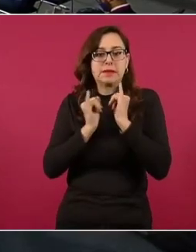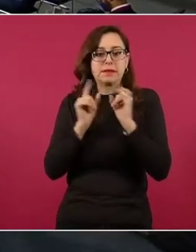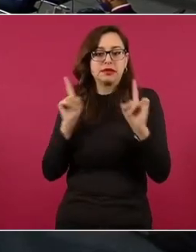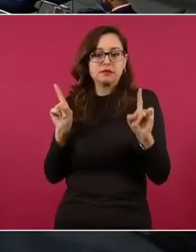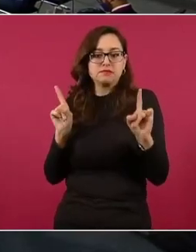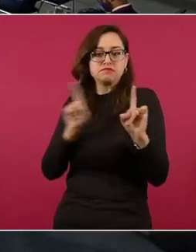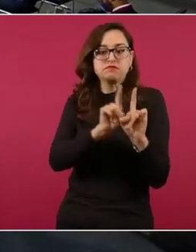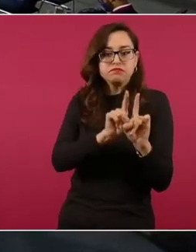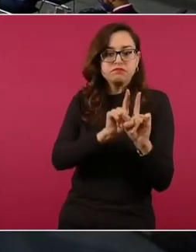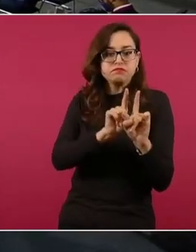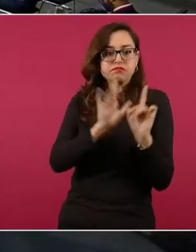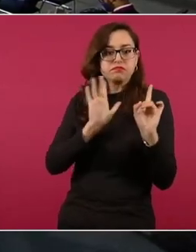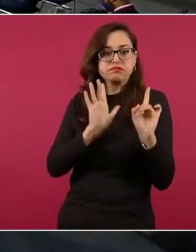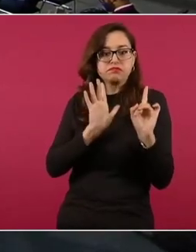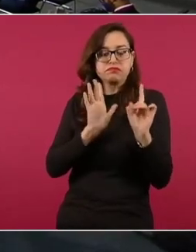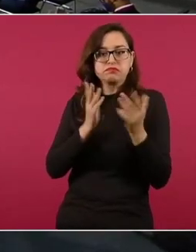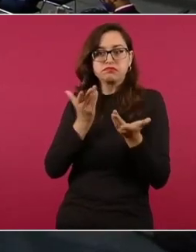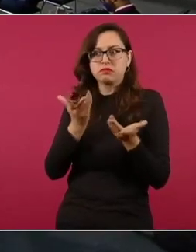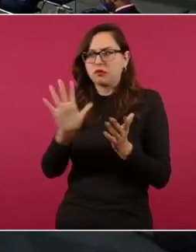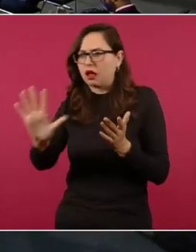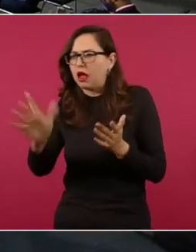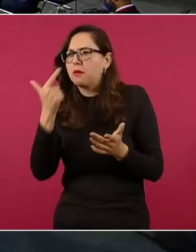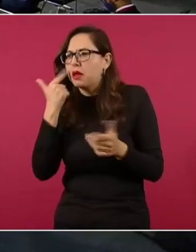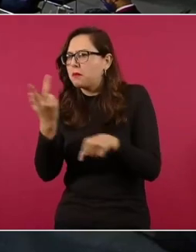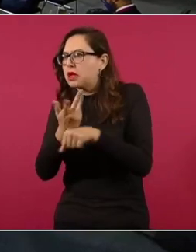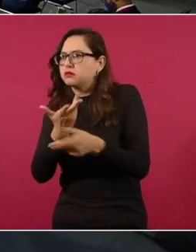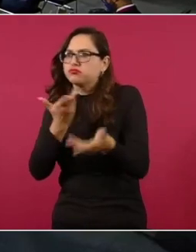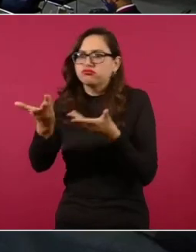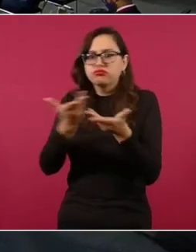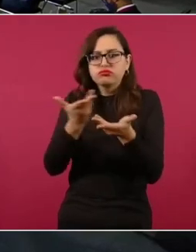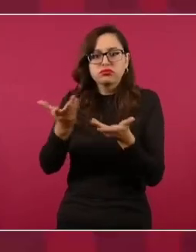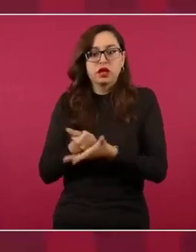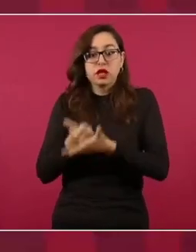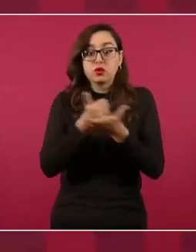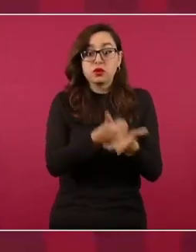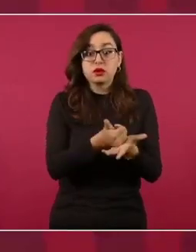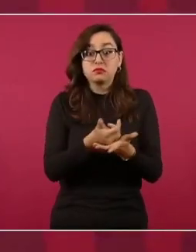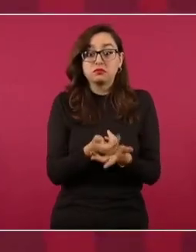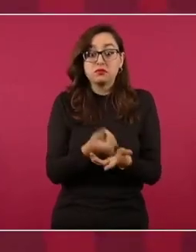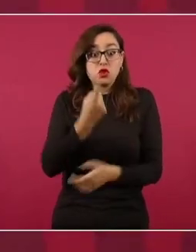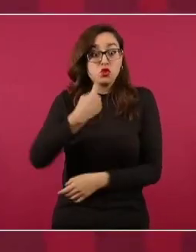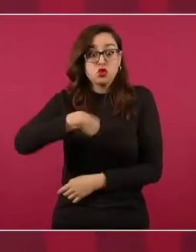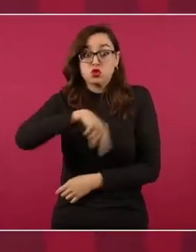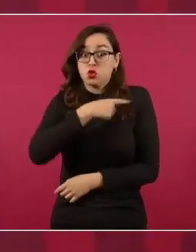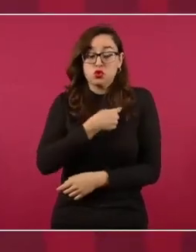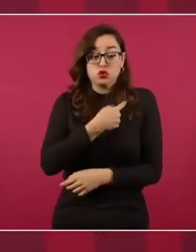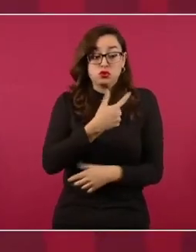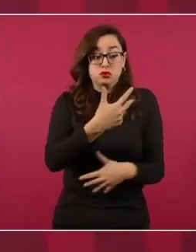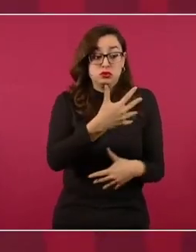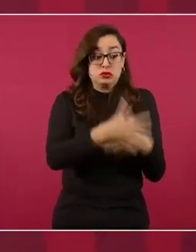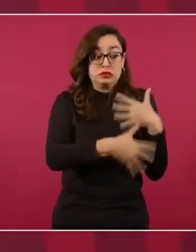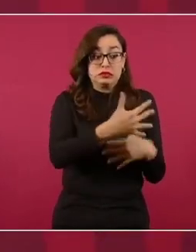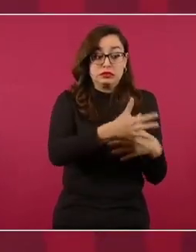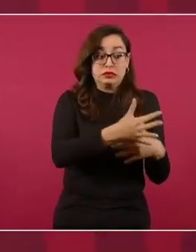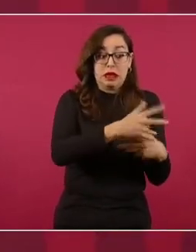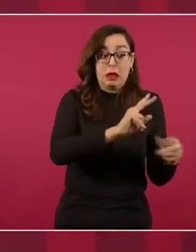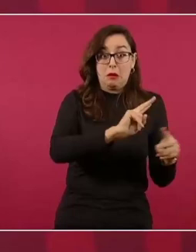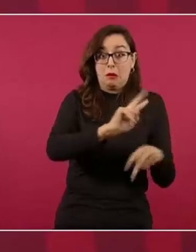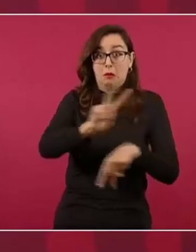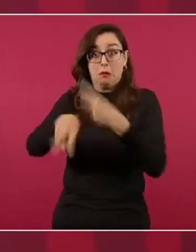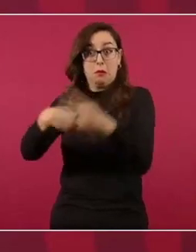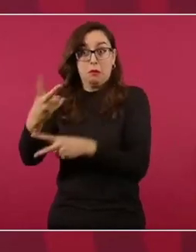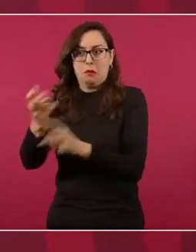es autoridad y que te defienda. Óigame, no, señor. Si no lo hacemos y ocurre algo, lo que tú quieras,